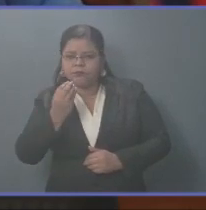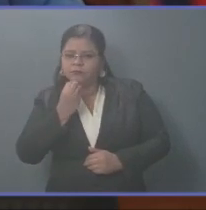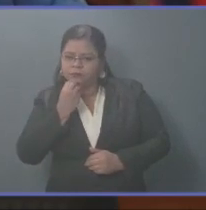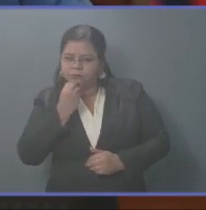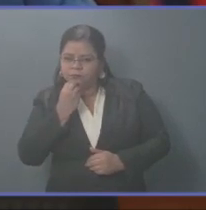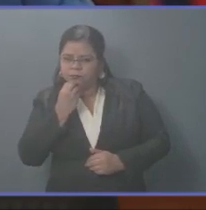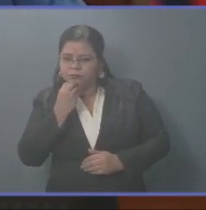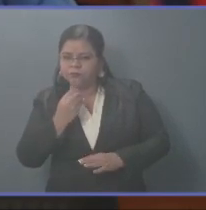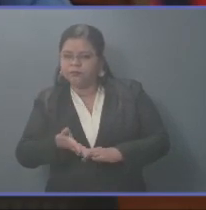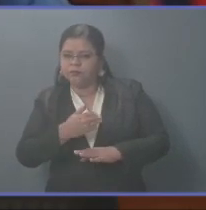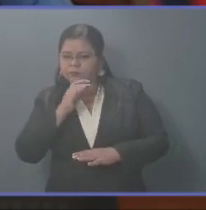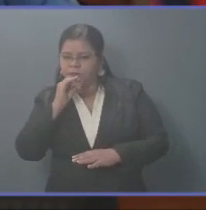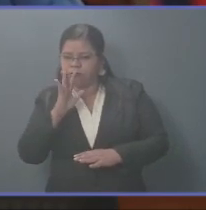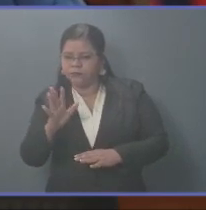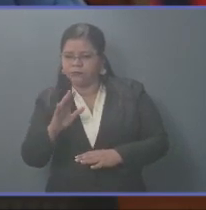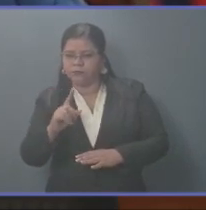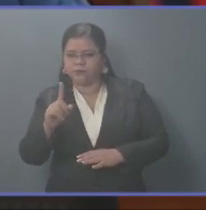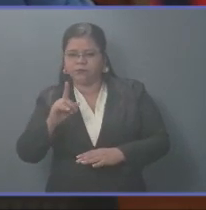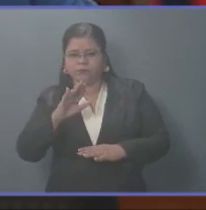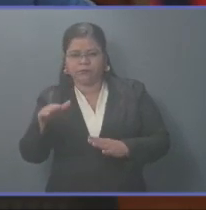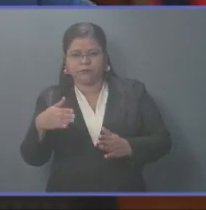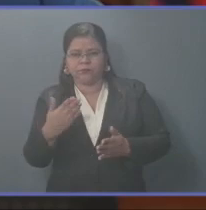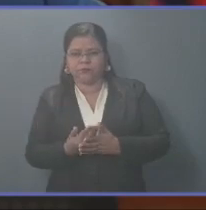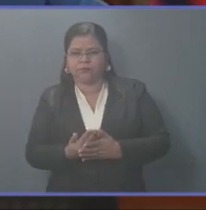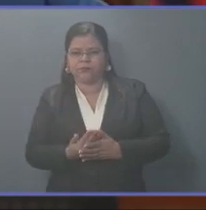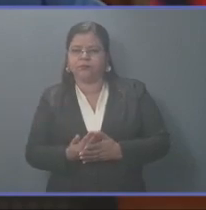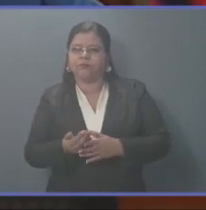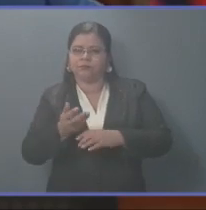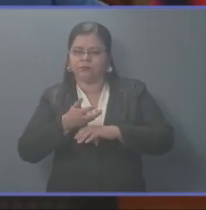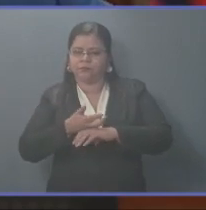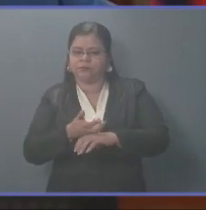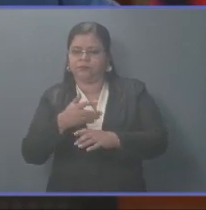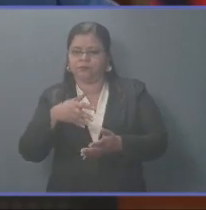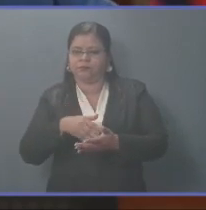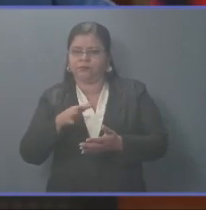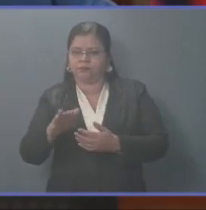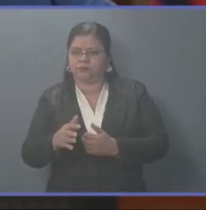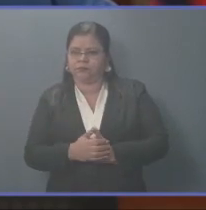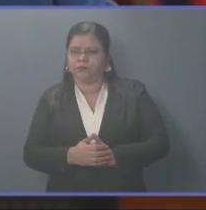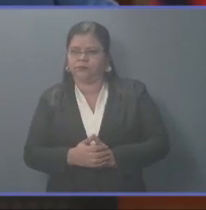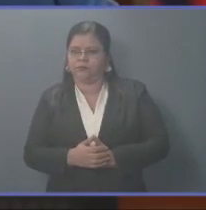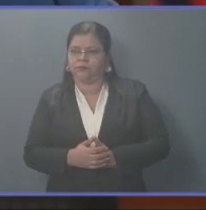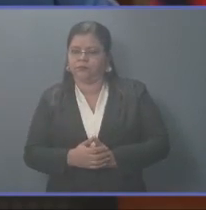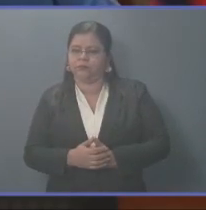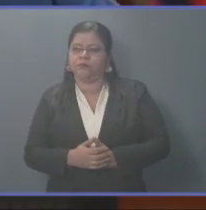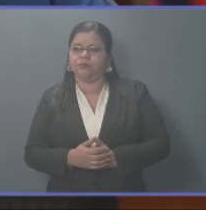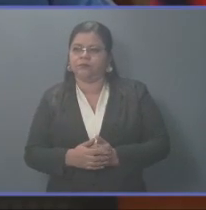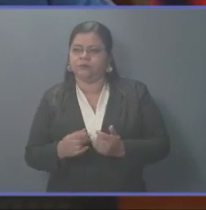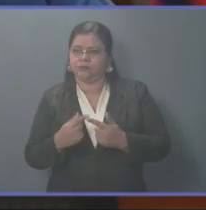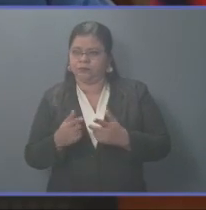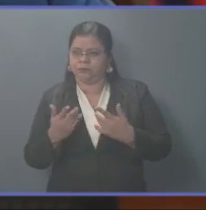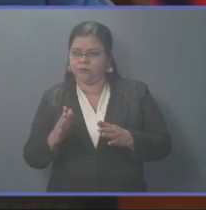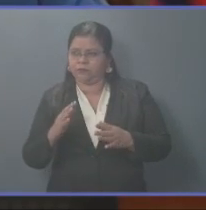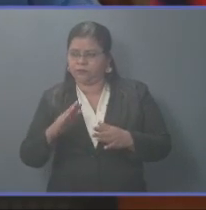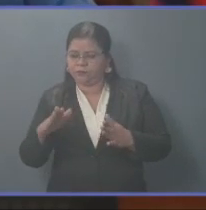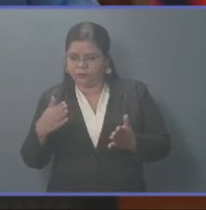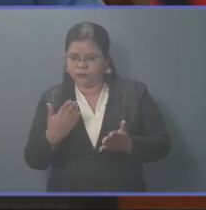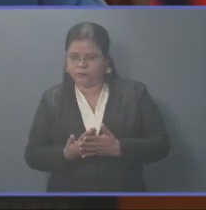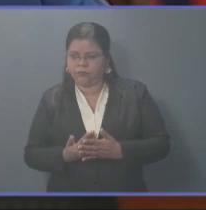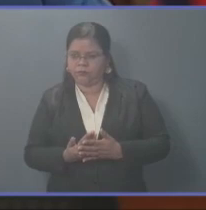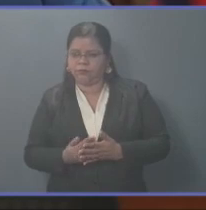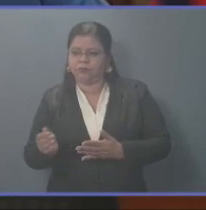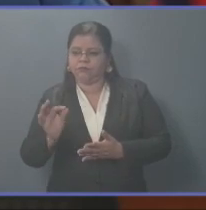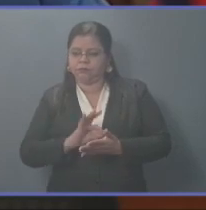hacía ver que no en su totalidad ocupan transporte público. De igual manera, los